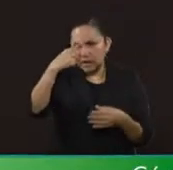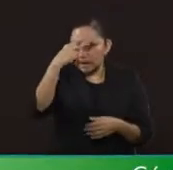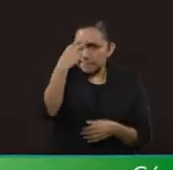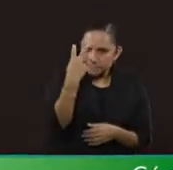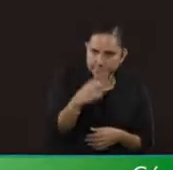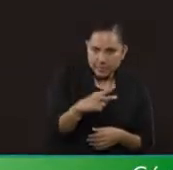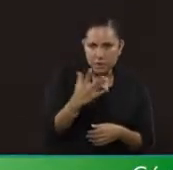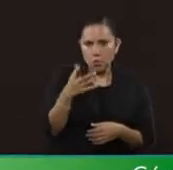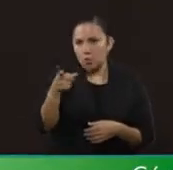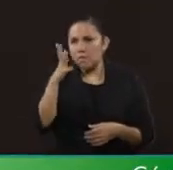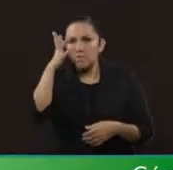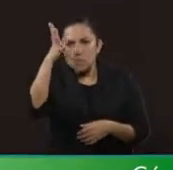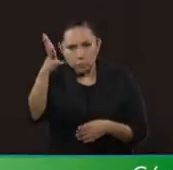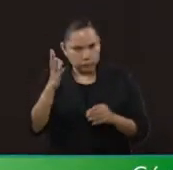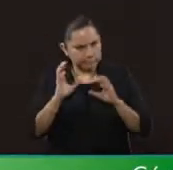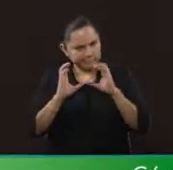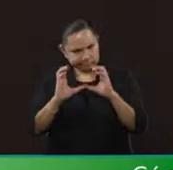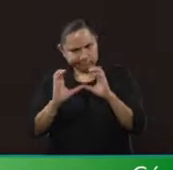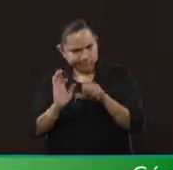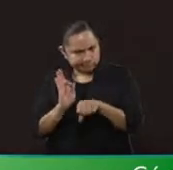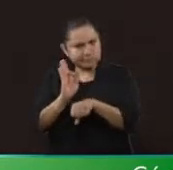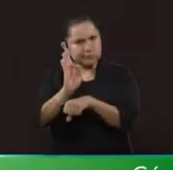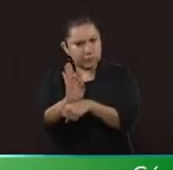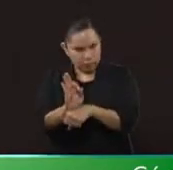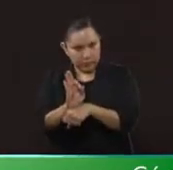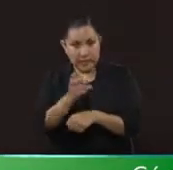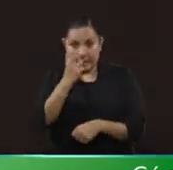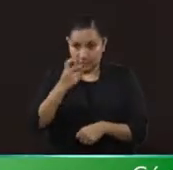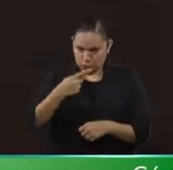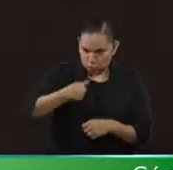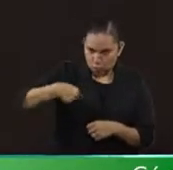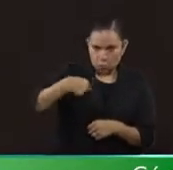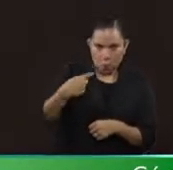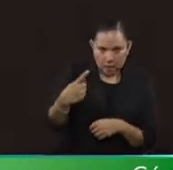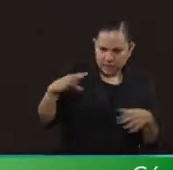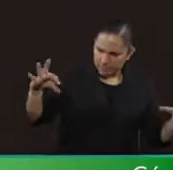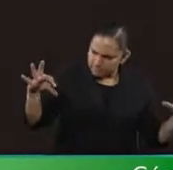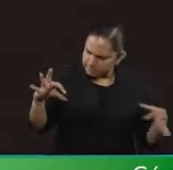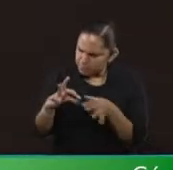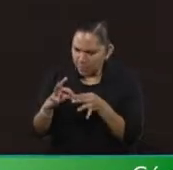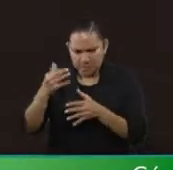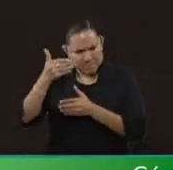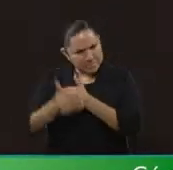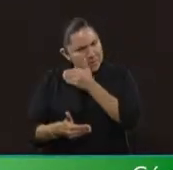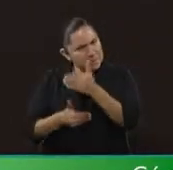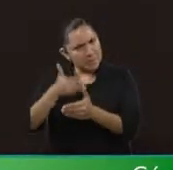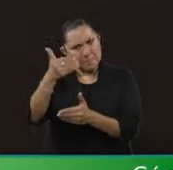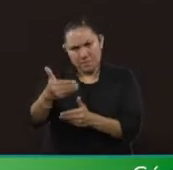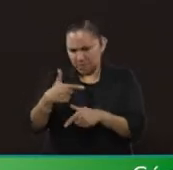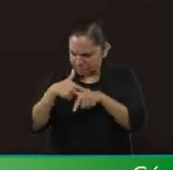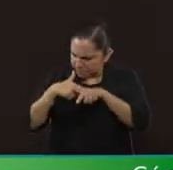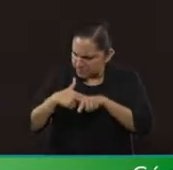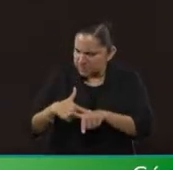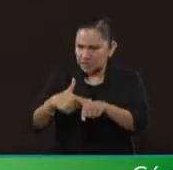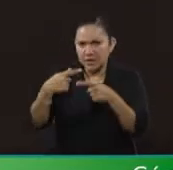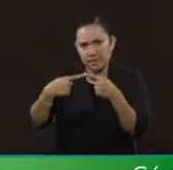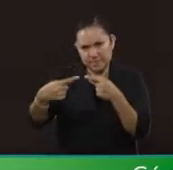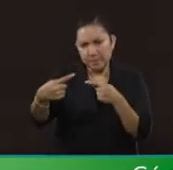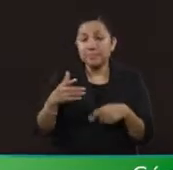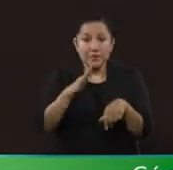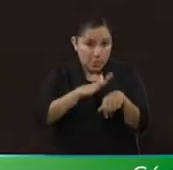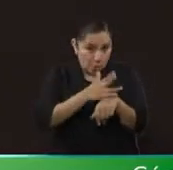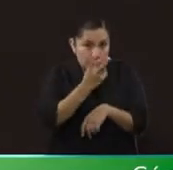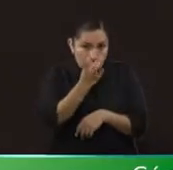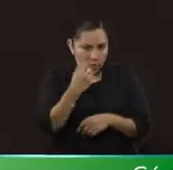a luchar con ustedes hasta el final eso me gustaría comenzar compartiendo un